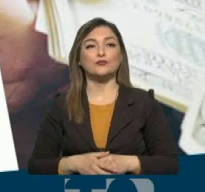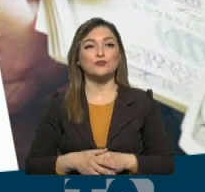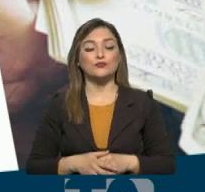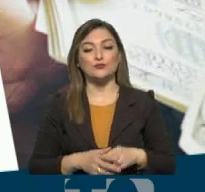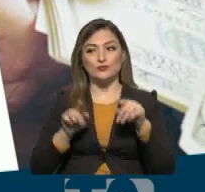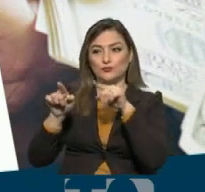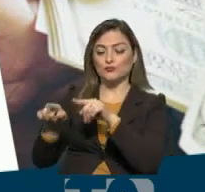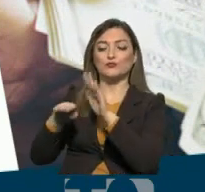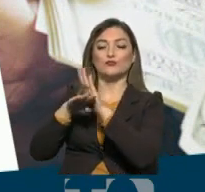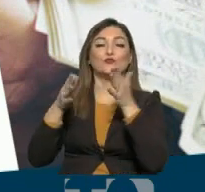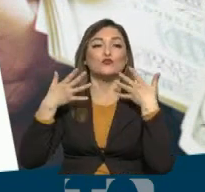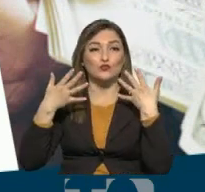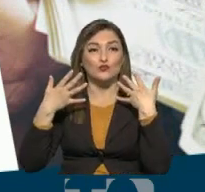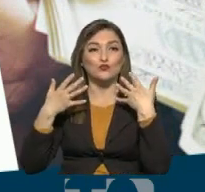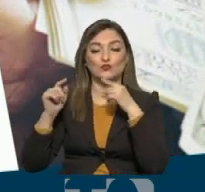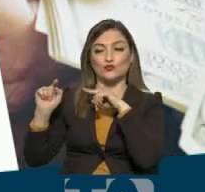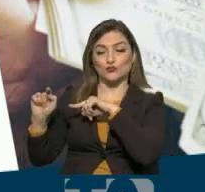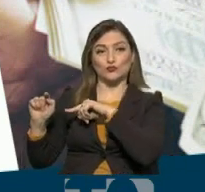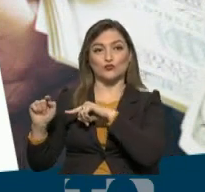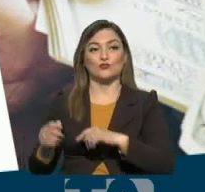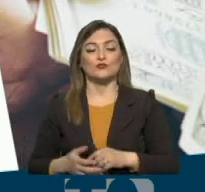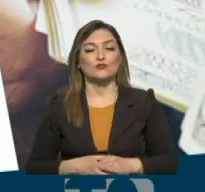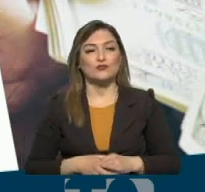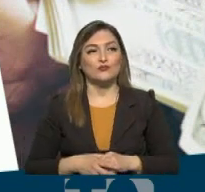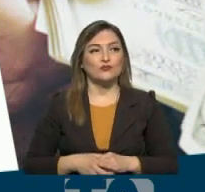2100243260, y otra en el Banco de Guayaquil, que es la